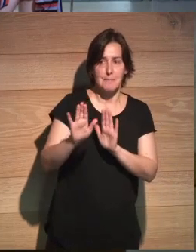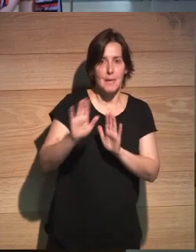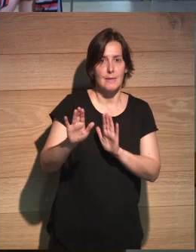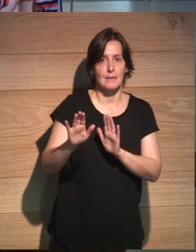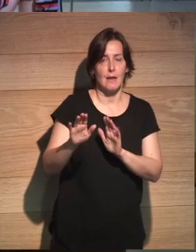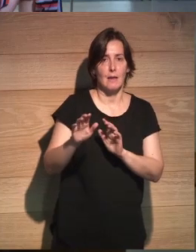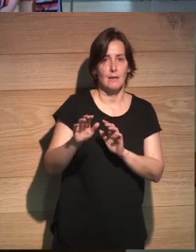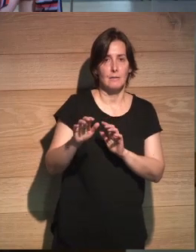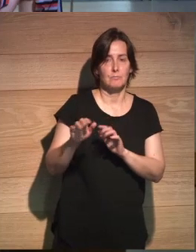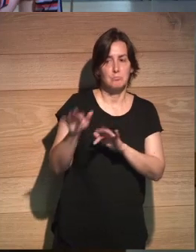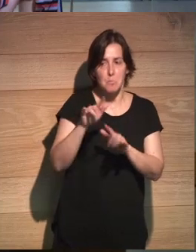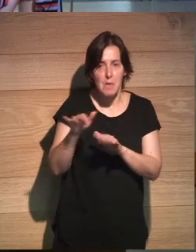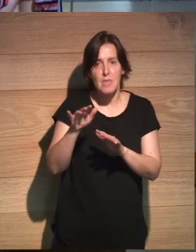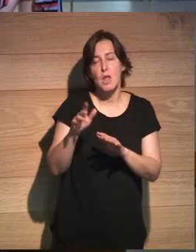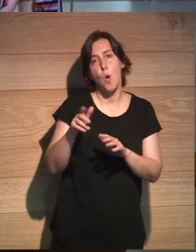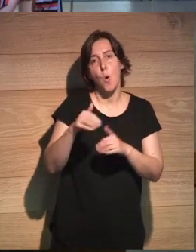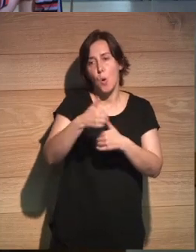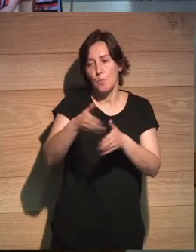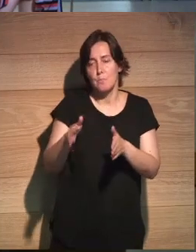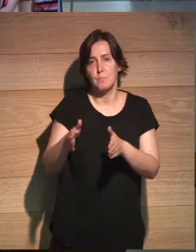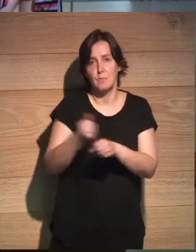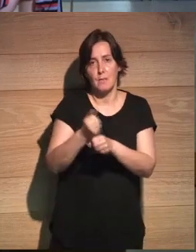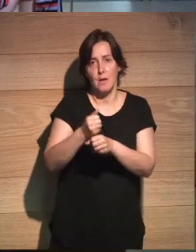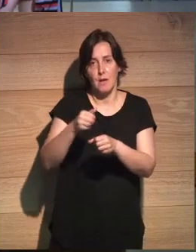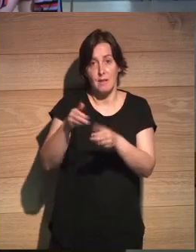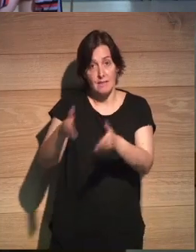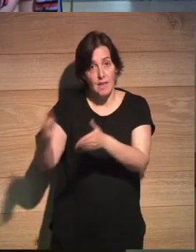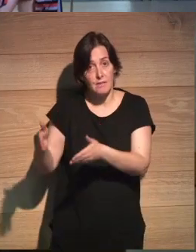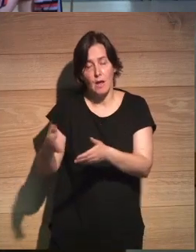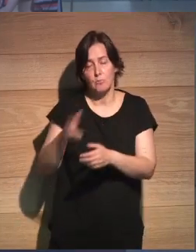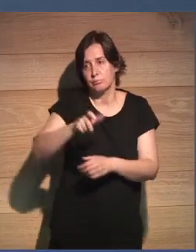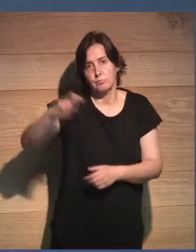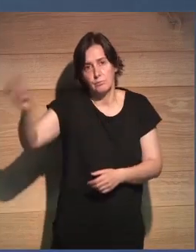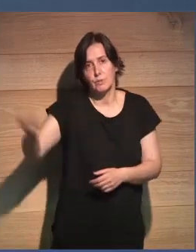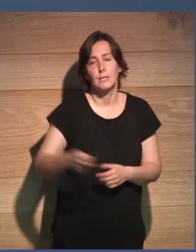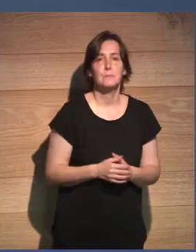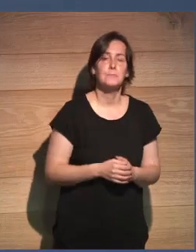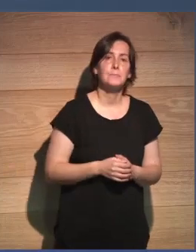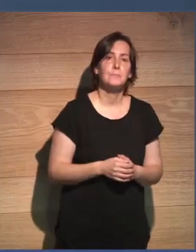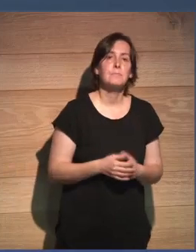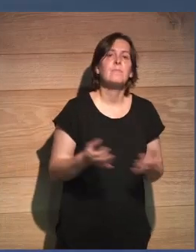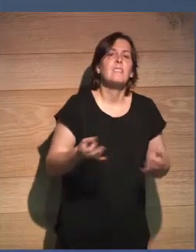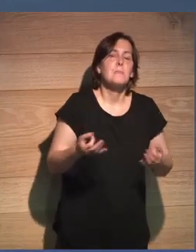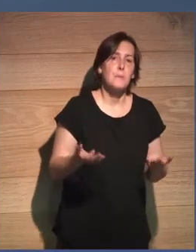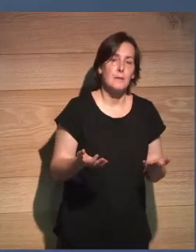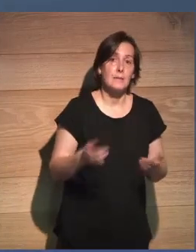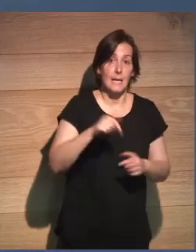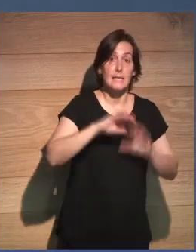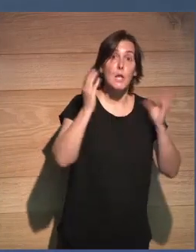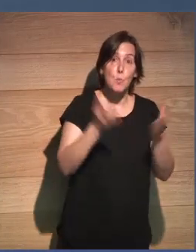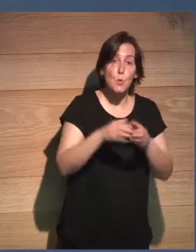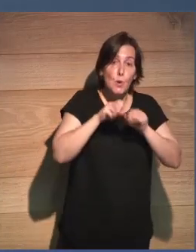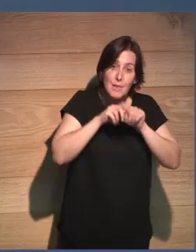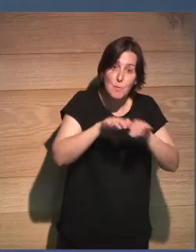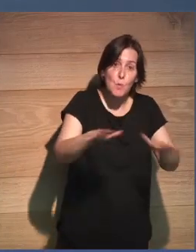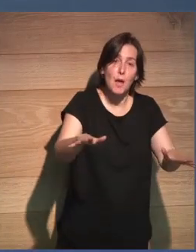vecina, al tendero, a aquella otra persona. ¿Qué ocurre? Ocurre que como este mundo de la